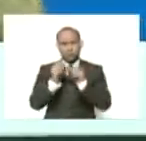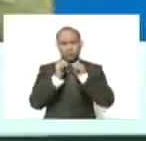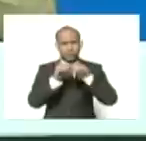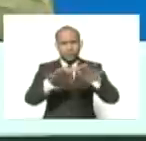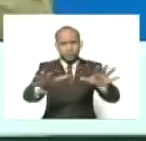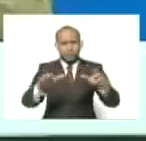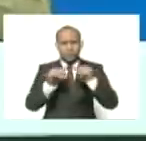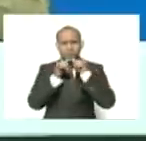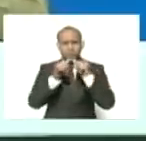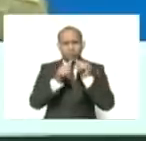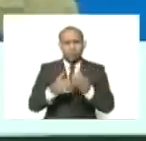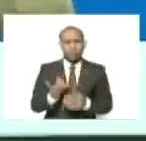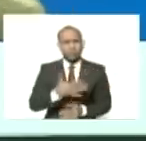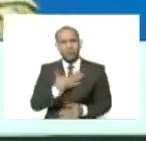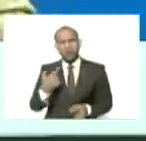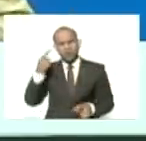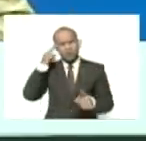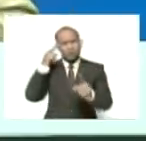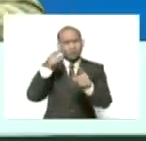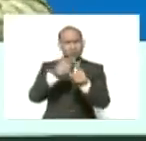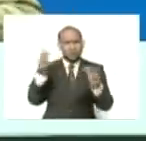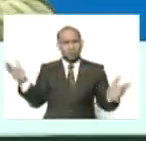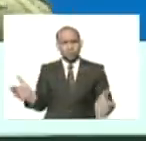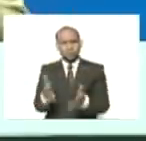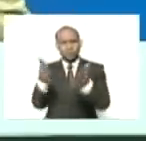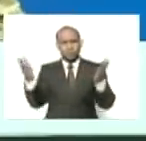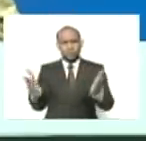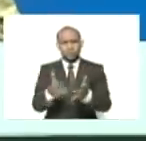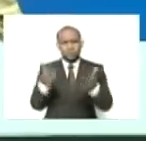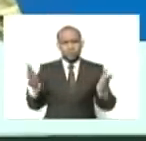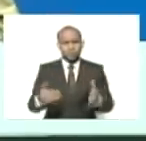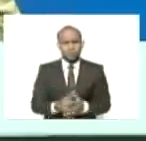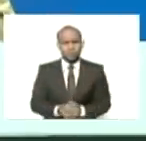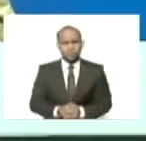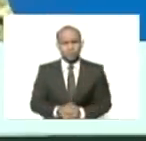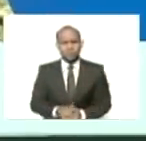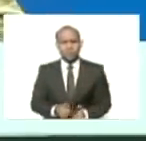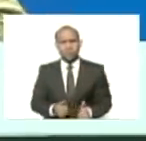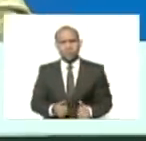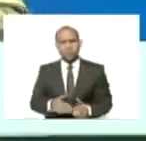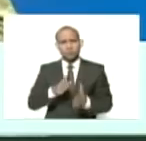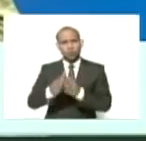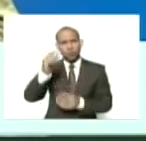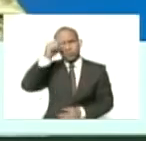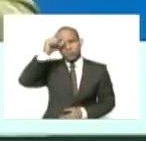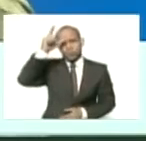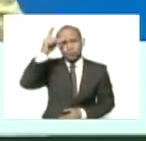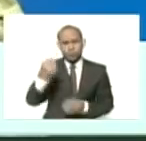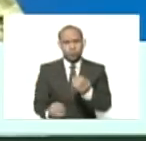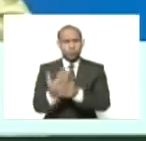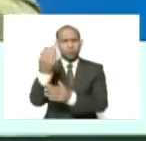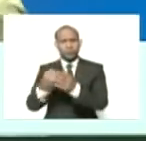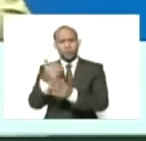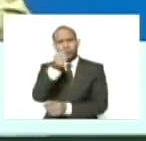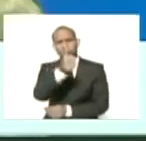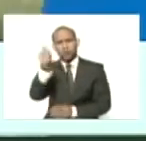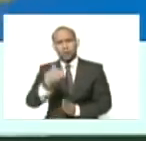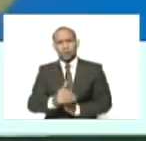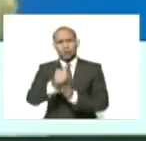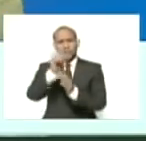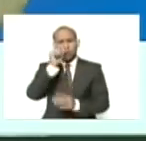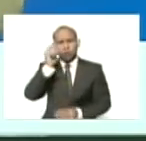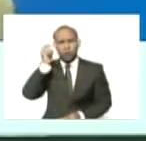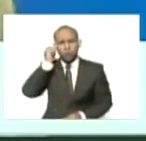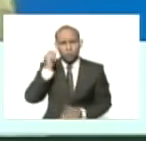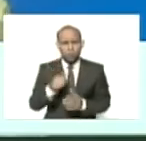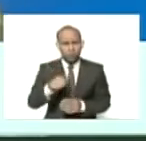¿Qué queremos nosotros estimular? ¿Cuáles son los valores y las capacidades que queremos crear en los líderes y lideresas de